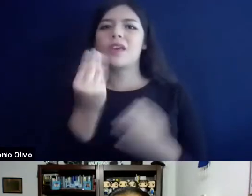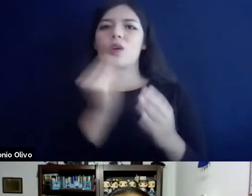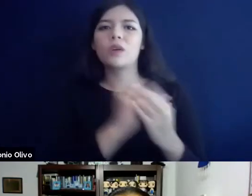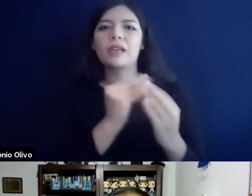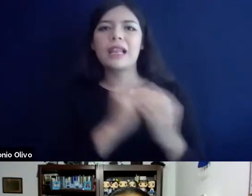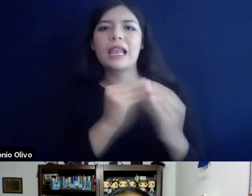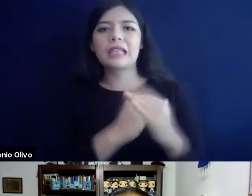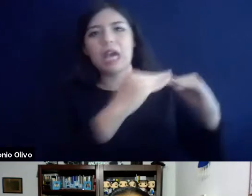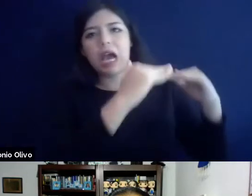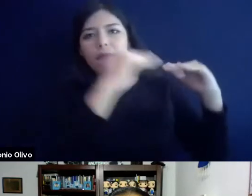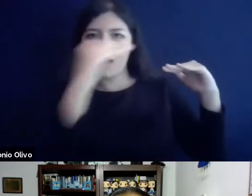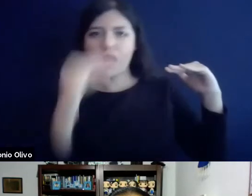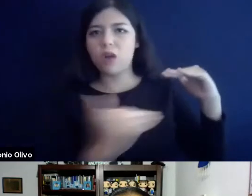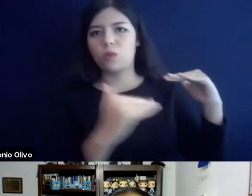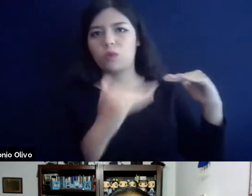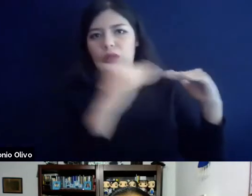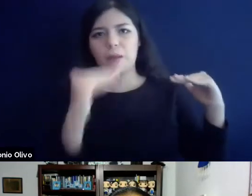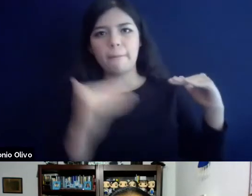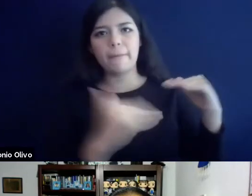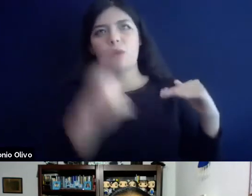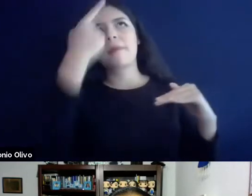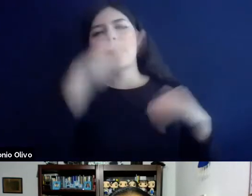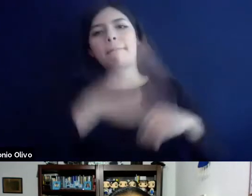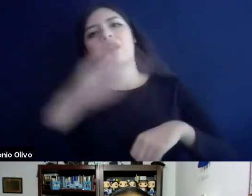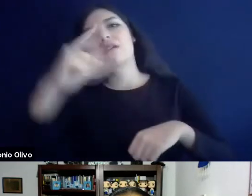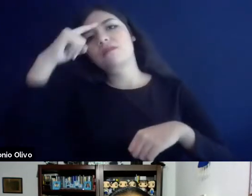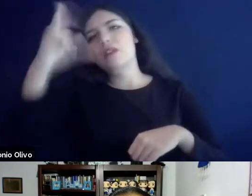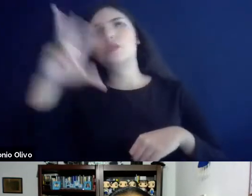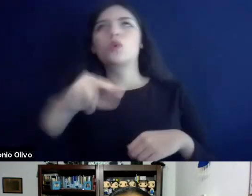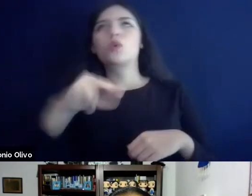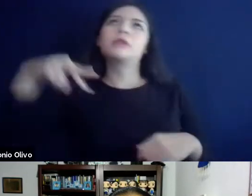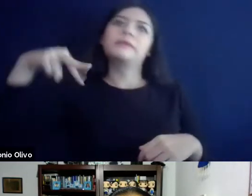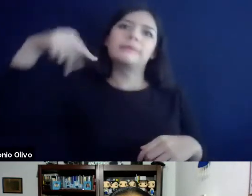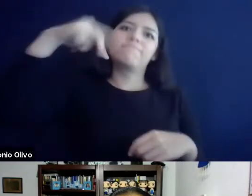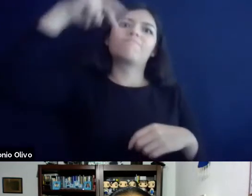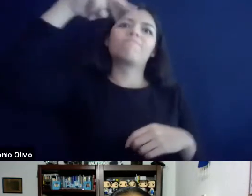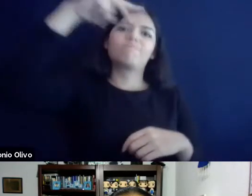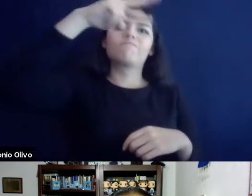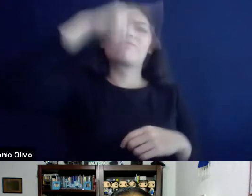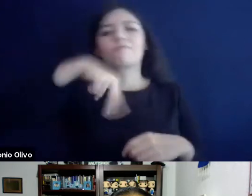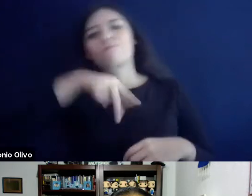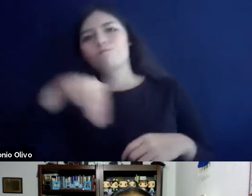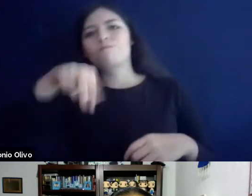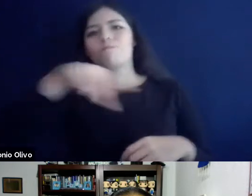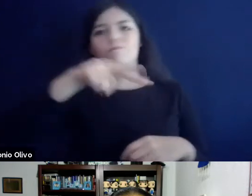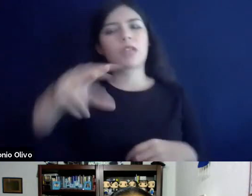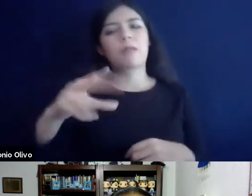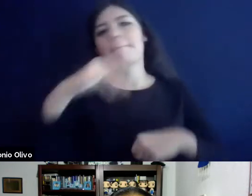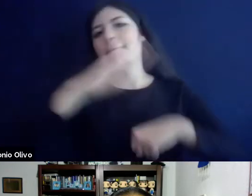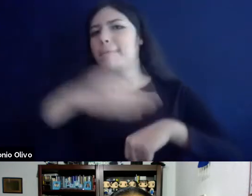pues, no hay que laboratorios que bajar, no hay baulas especiales, ¿no? Que todas las aulas eran